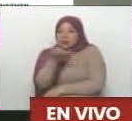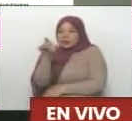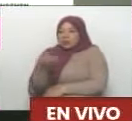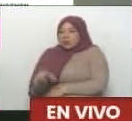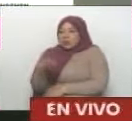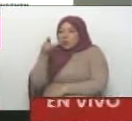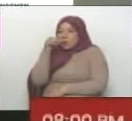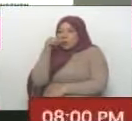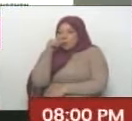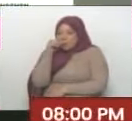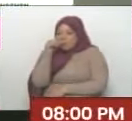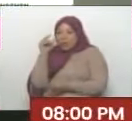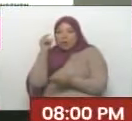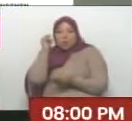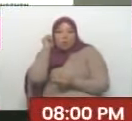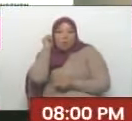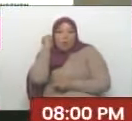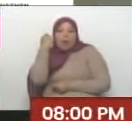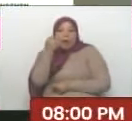Patricia Poleo,